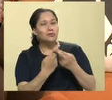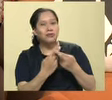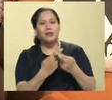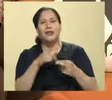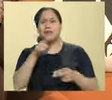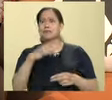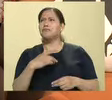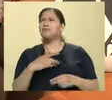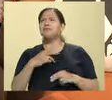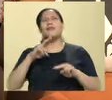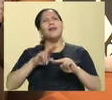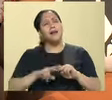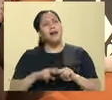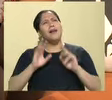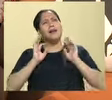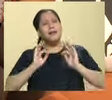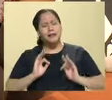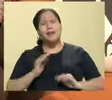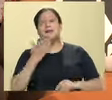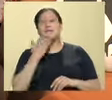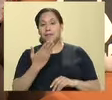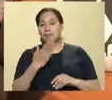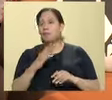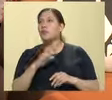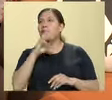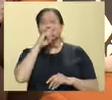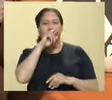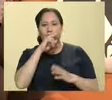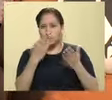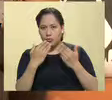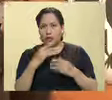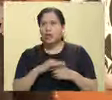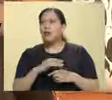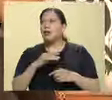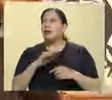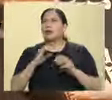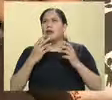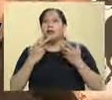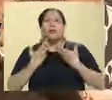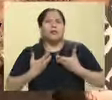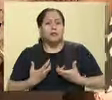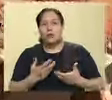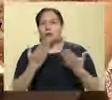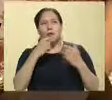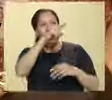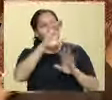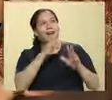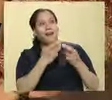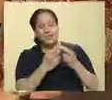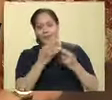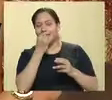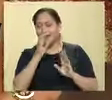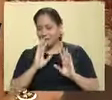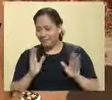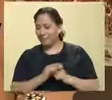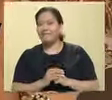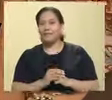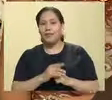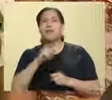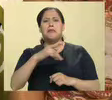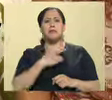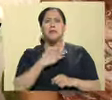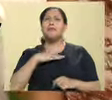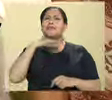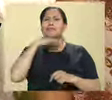te sientas y tienes tranquilidad emocional. No hay angustia, no hay ansiedad. ¿Sabes entonces, que está ahí la comida? Claro, entonces hay